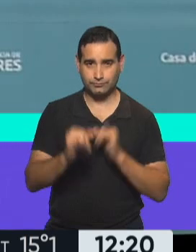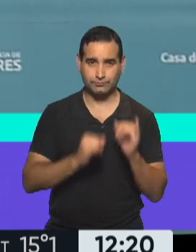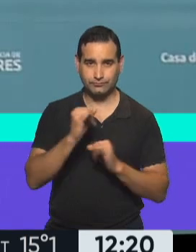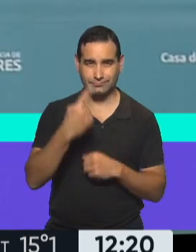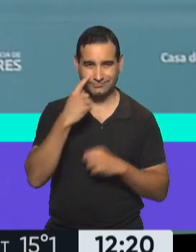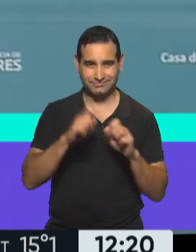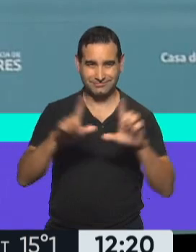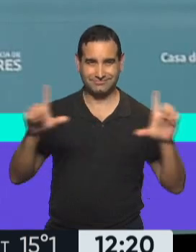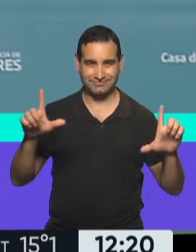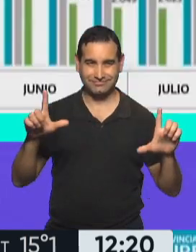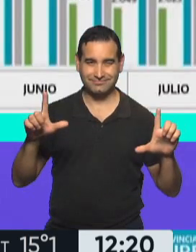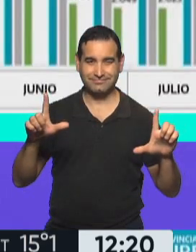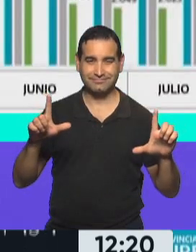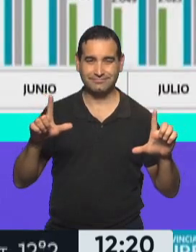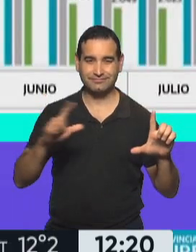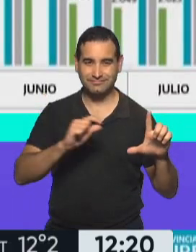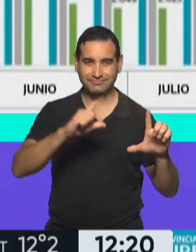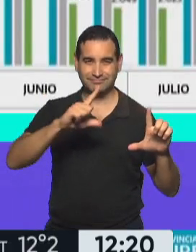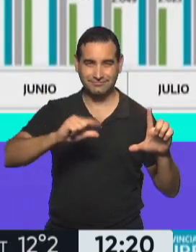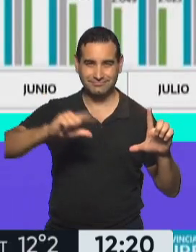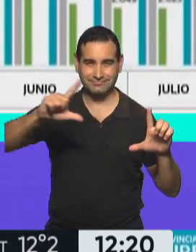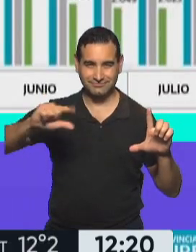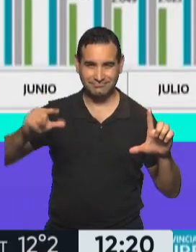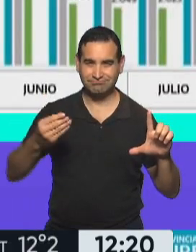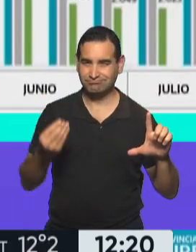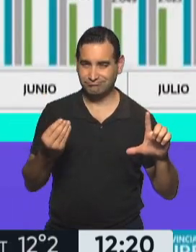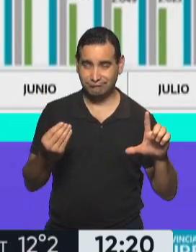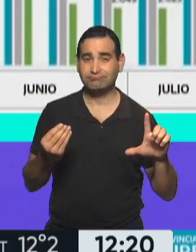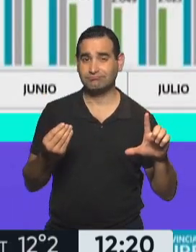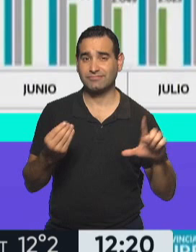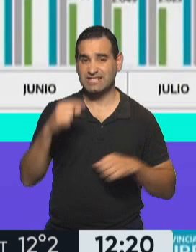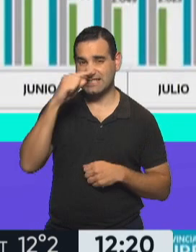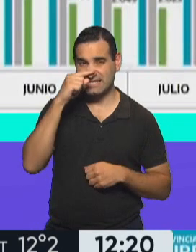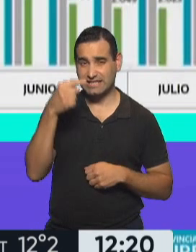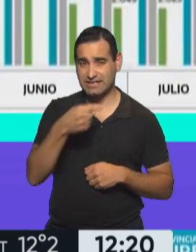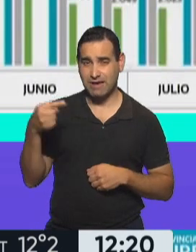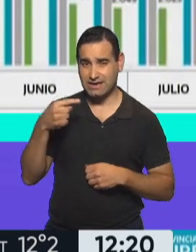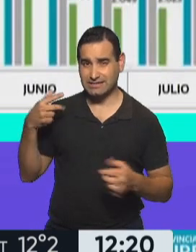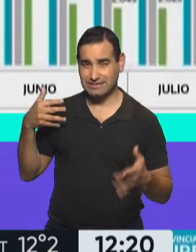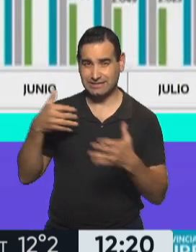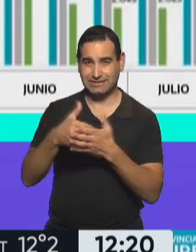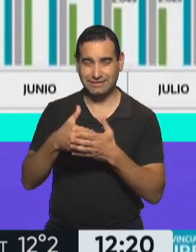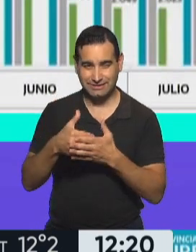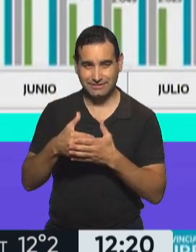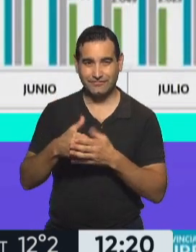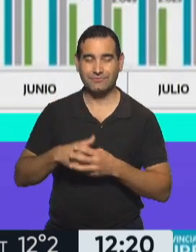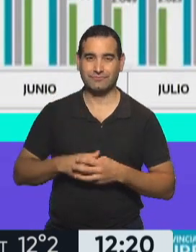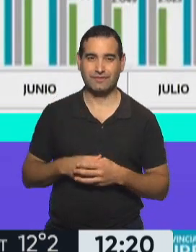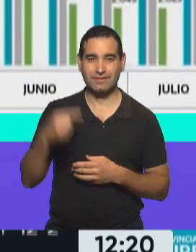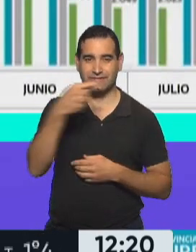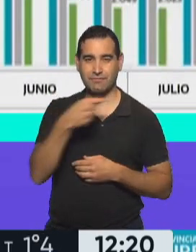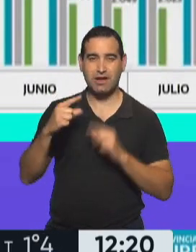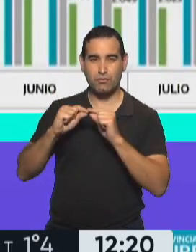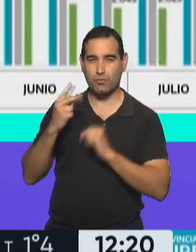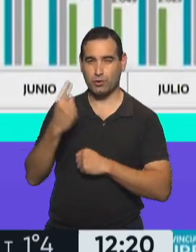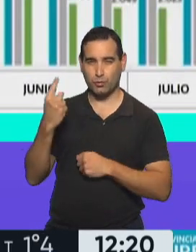ese gráfico que ustedes están viendo allí cómo en las últimas 7 semanas, desde la semana epidemiológica 21,